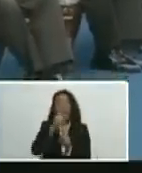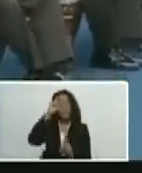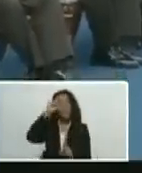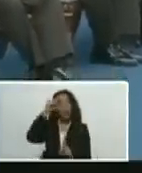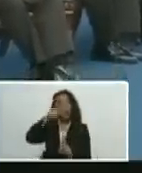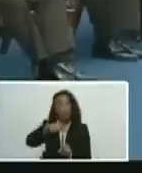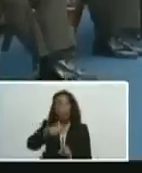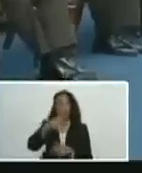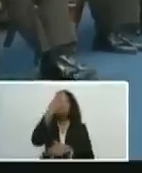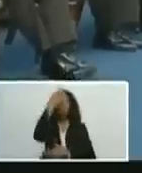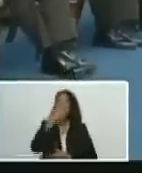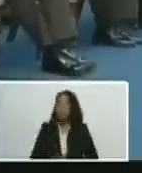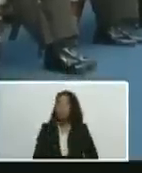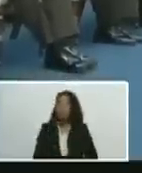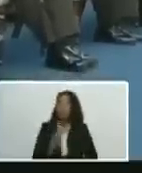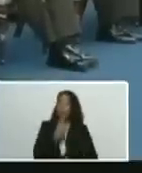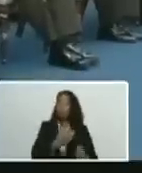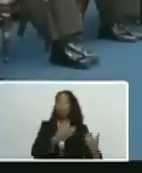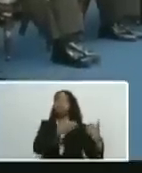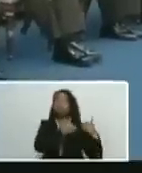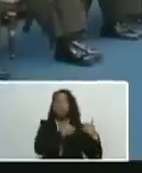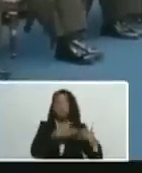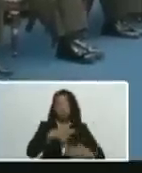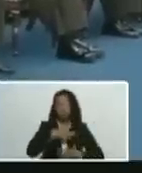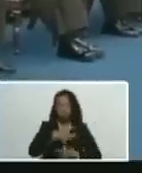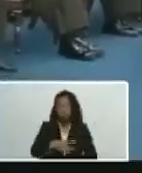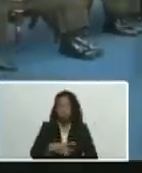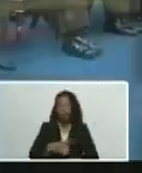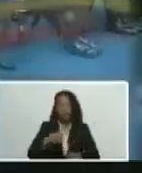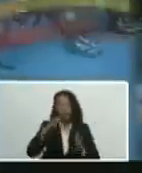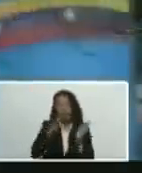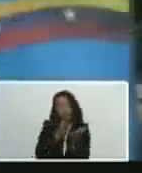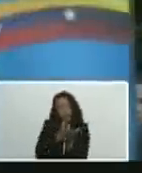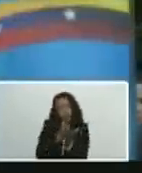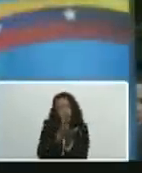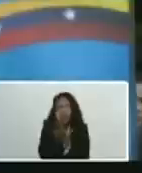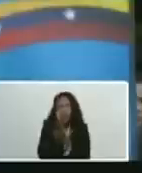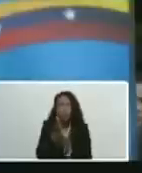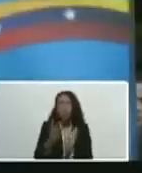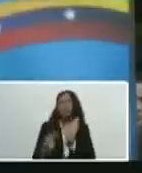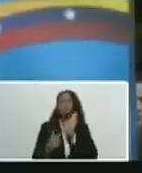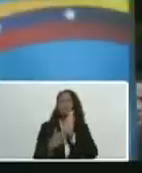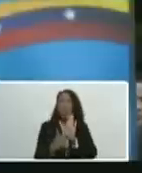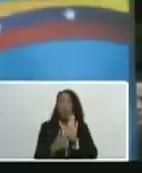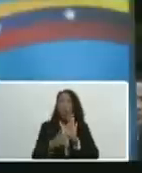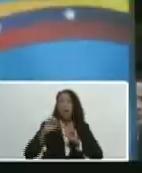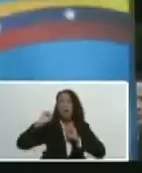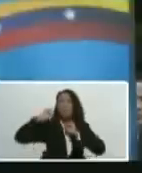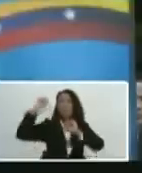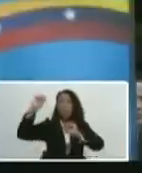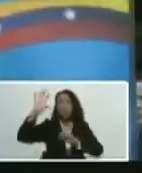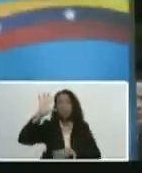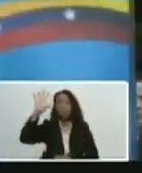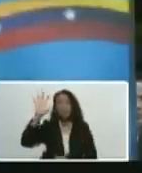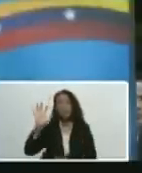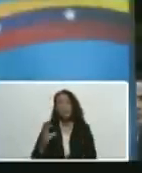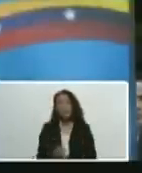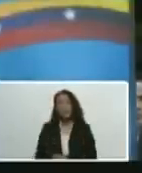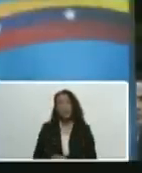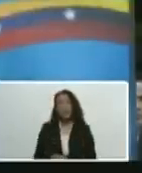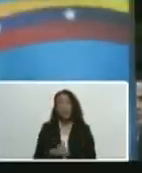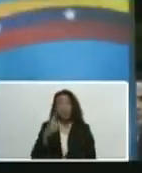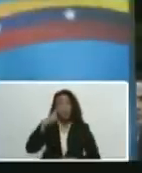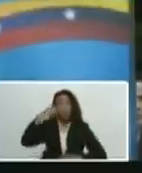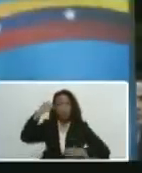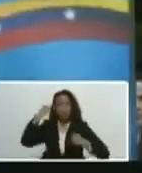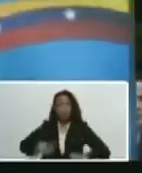que estamos seguros asumirán con entereza, lealtad, denuedo y patriotismo. Máquinas